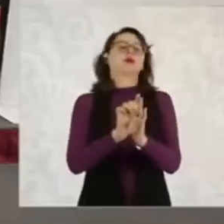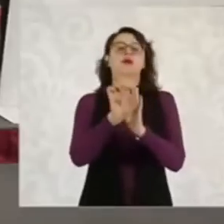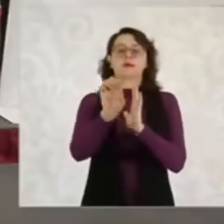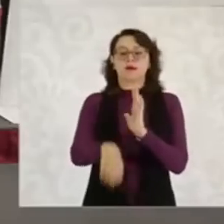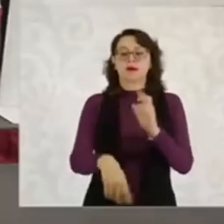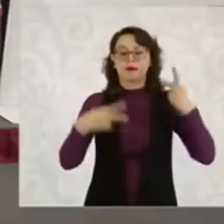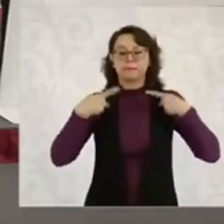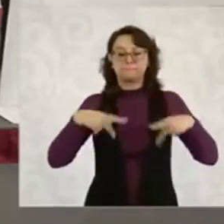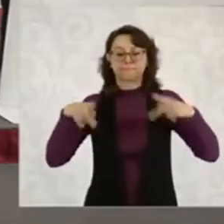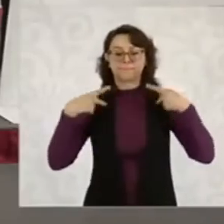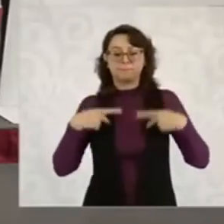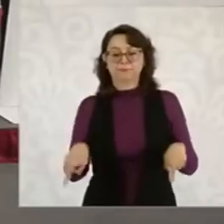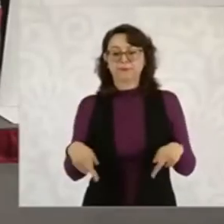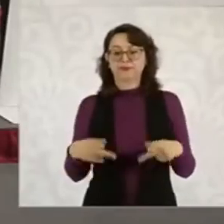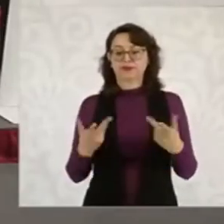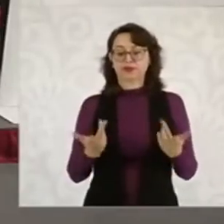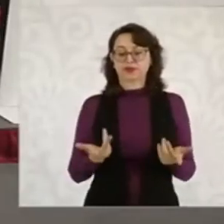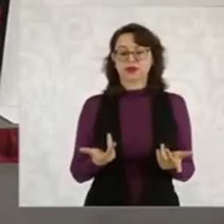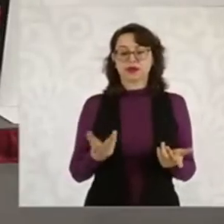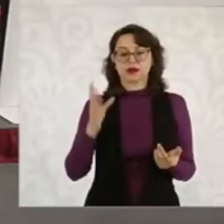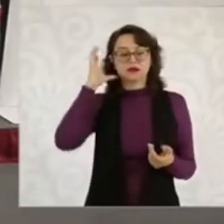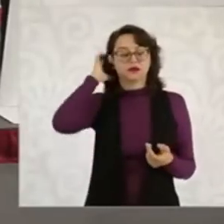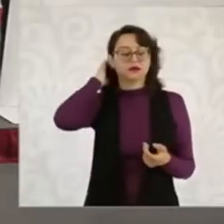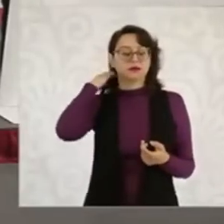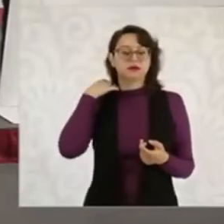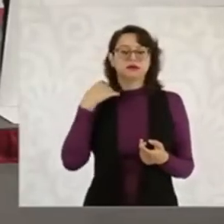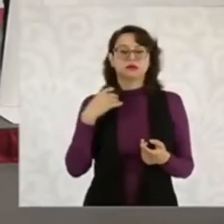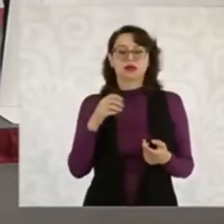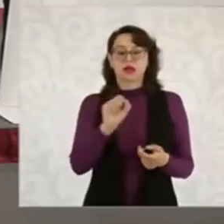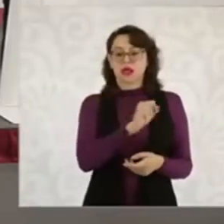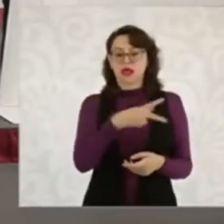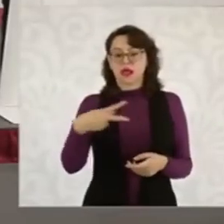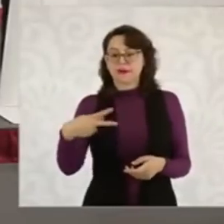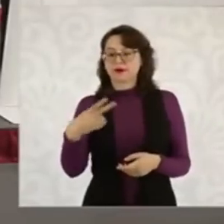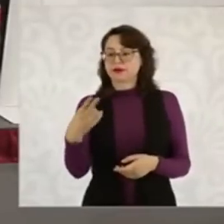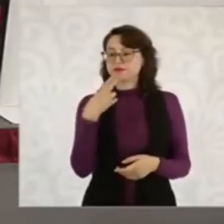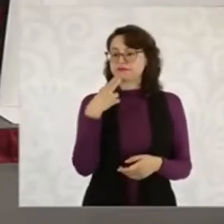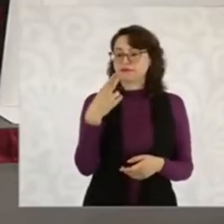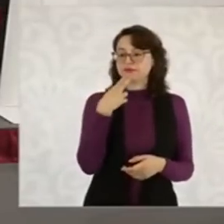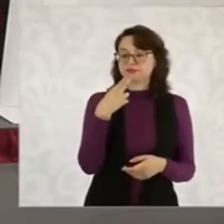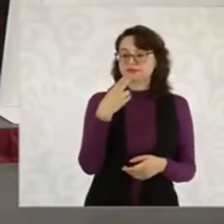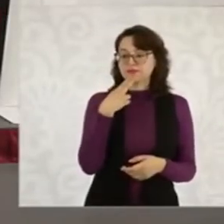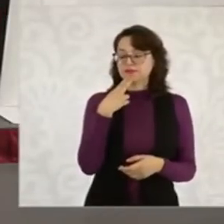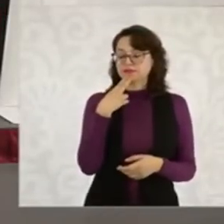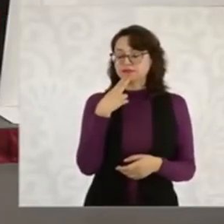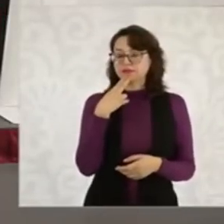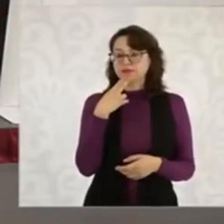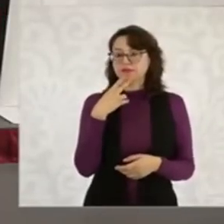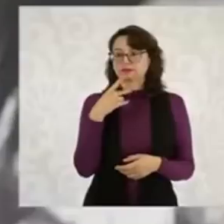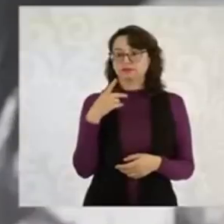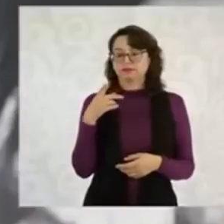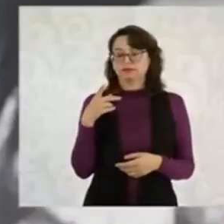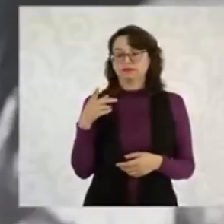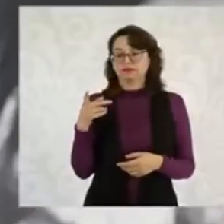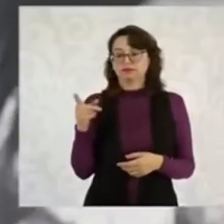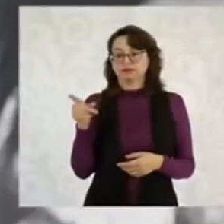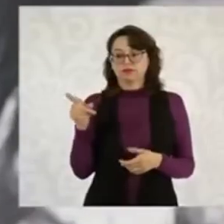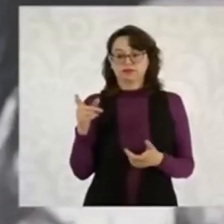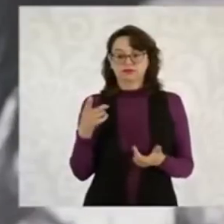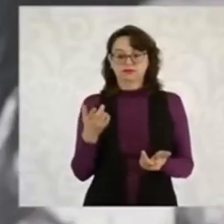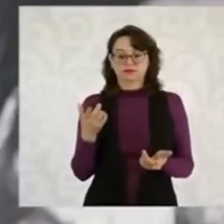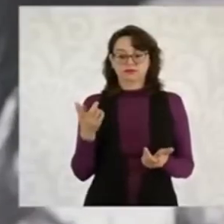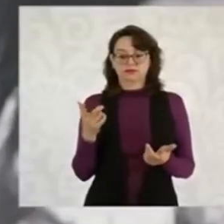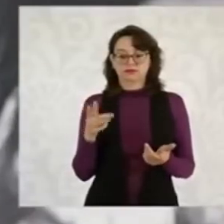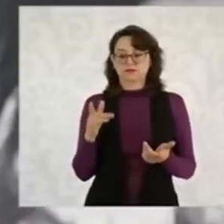personas ya no podrán cobrar por el uso de la aplicación ni tampoco establecer restricciones arbitrarias